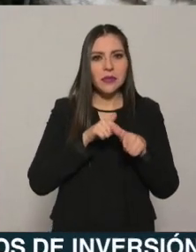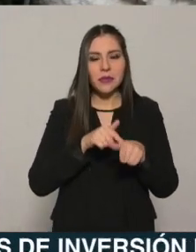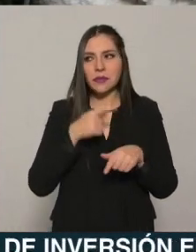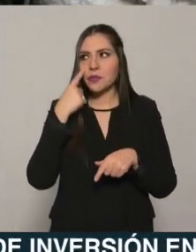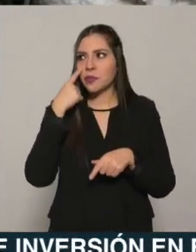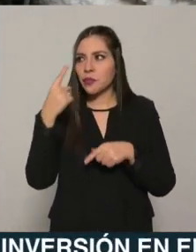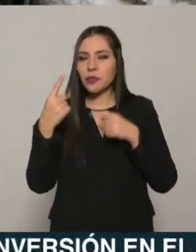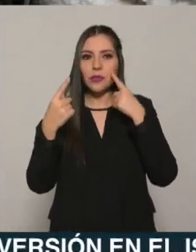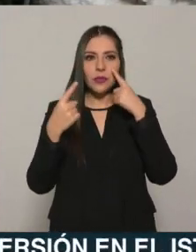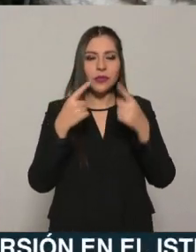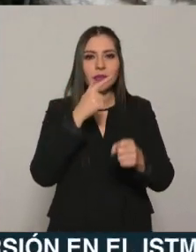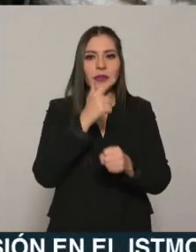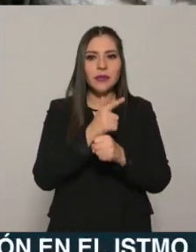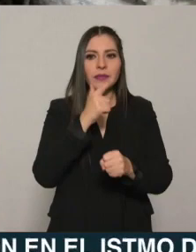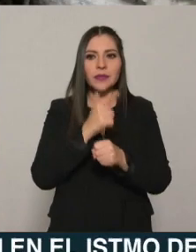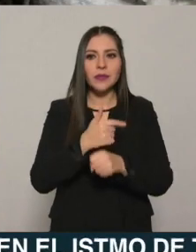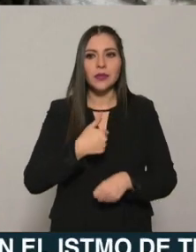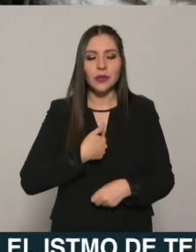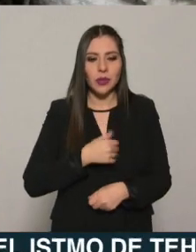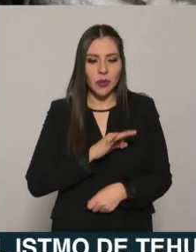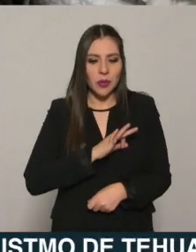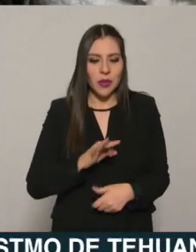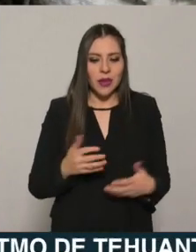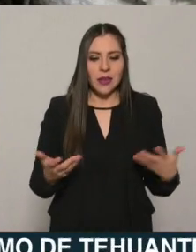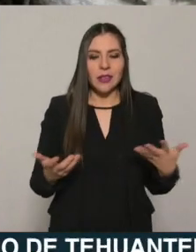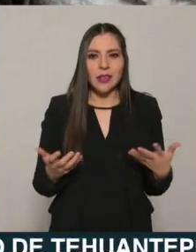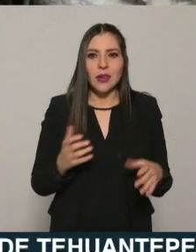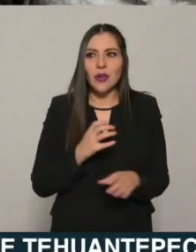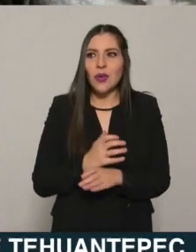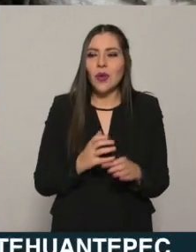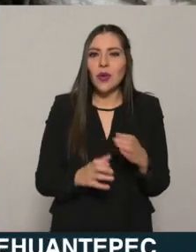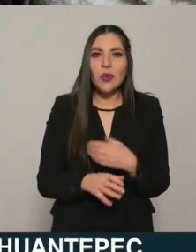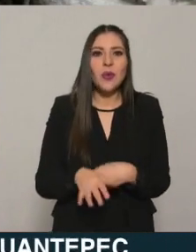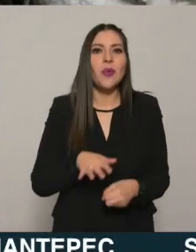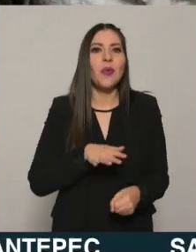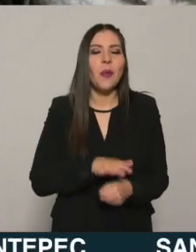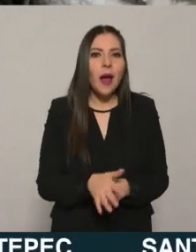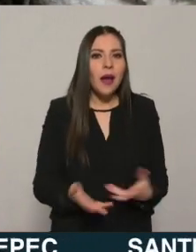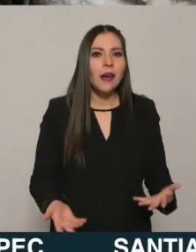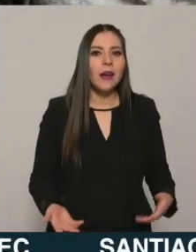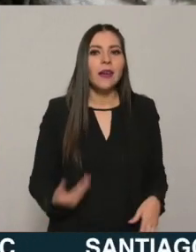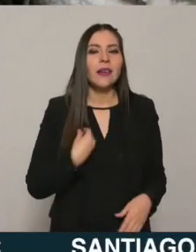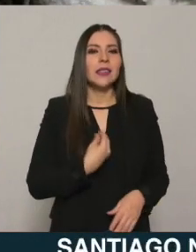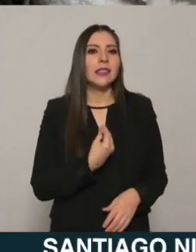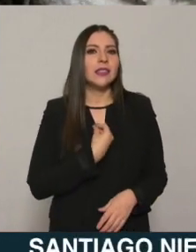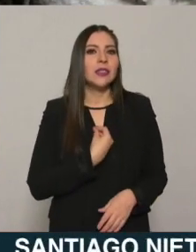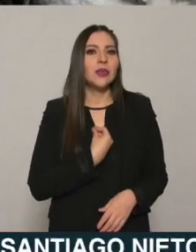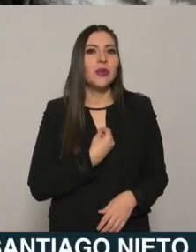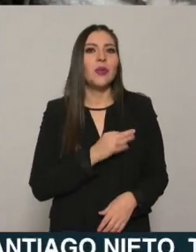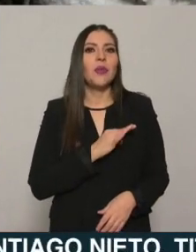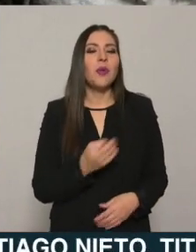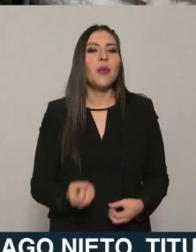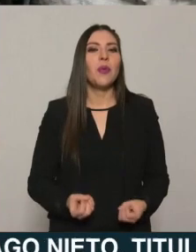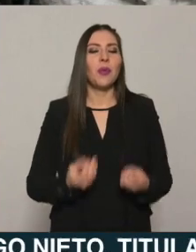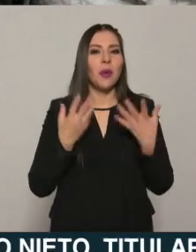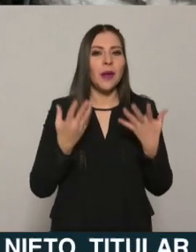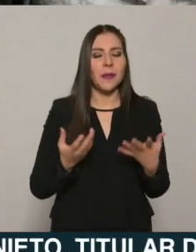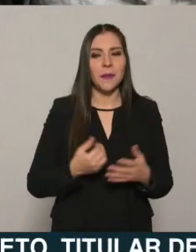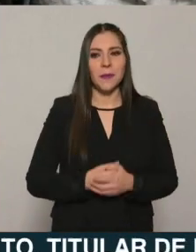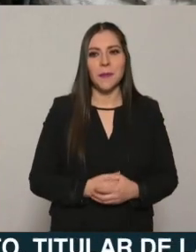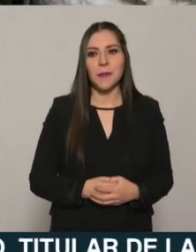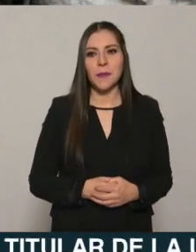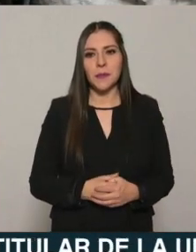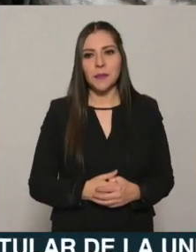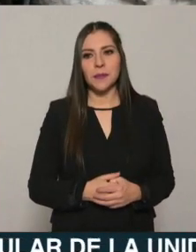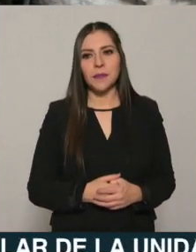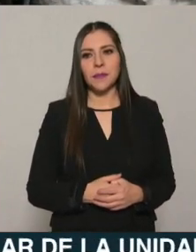descubriendo también de qué soy capaz, cuánto puedo aguantar, cuánto puedo resistir. Ok, perfecto. Oye, ¿y qué